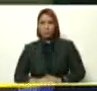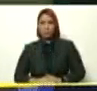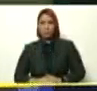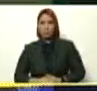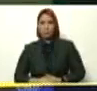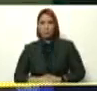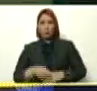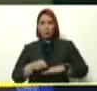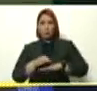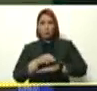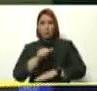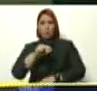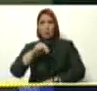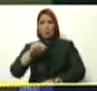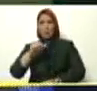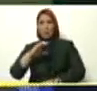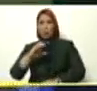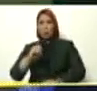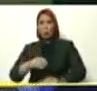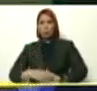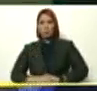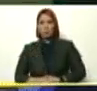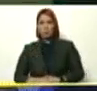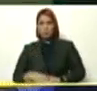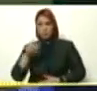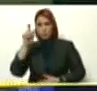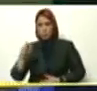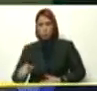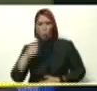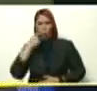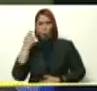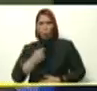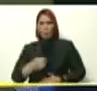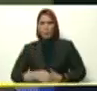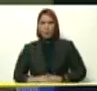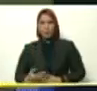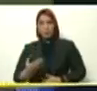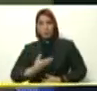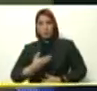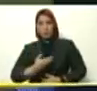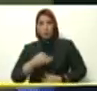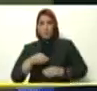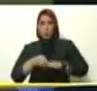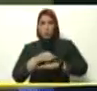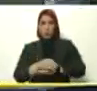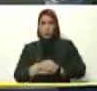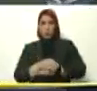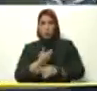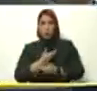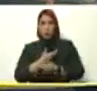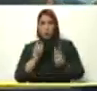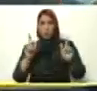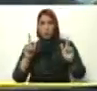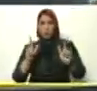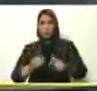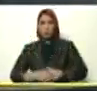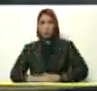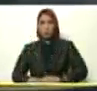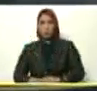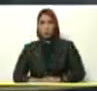Municipio Anaco. A Pablo Cariaco, alcalde del municipio Libertad.